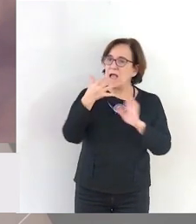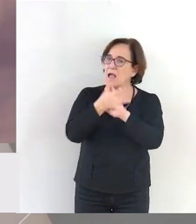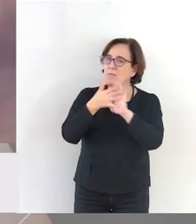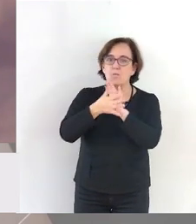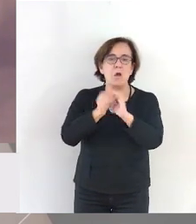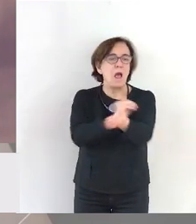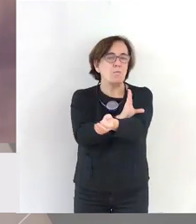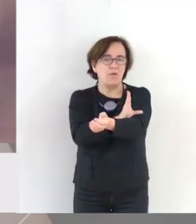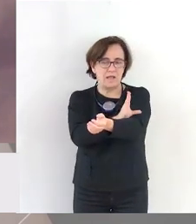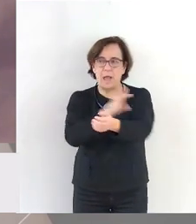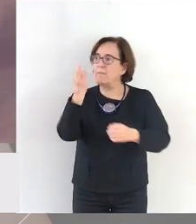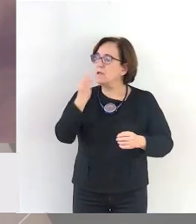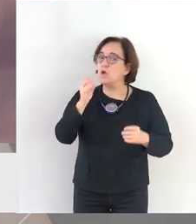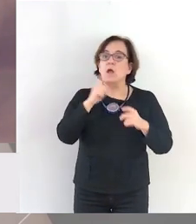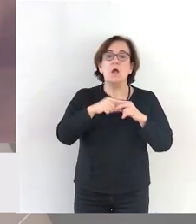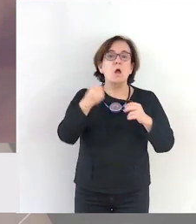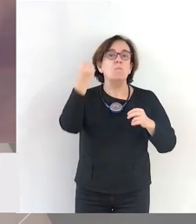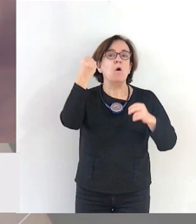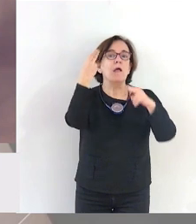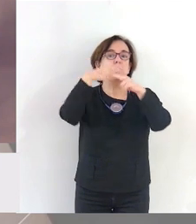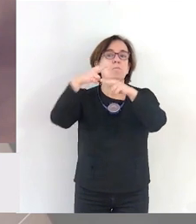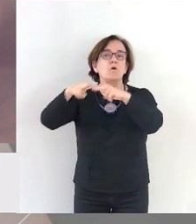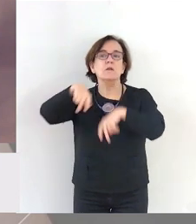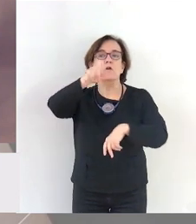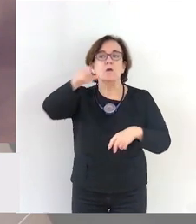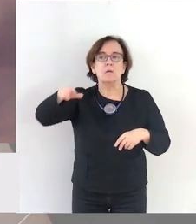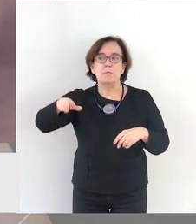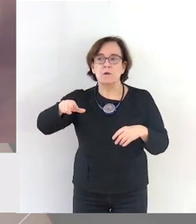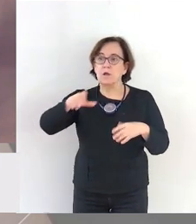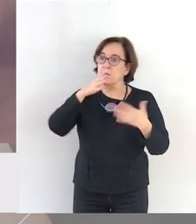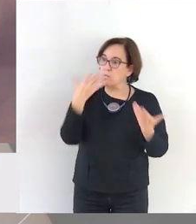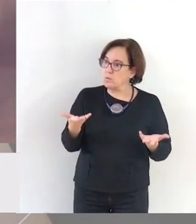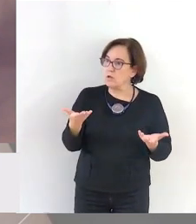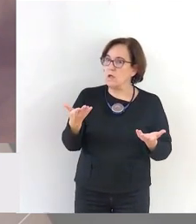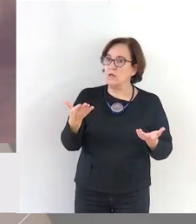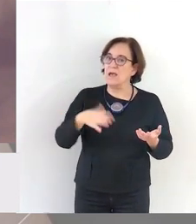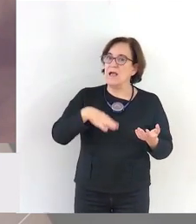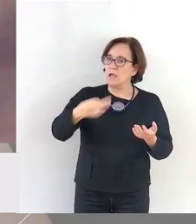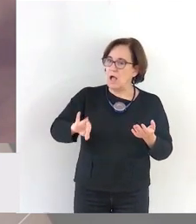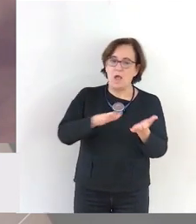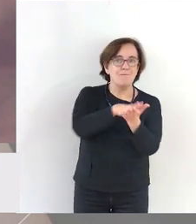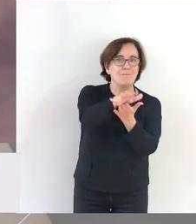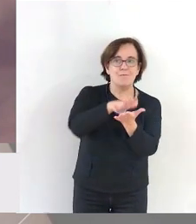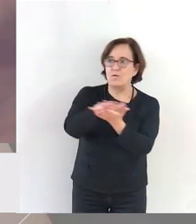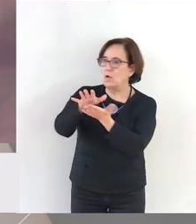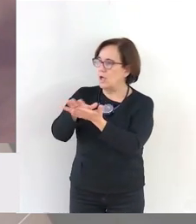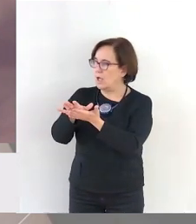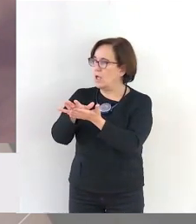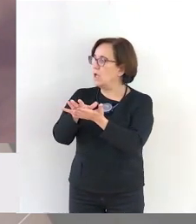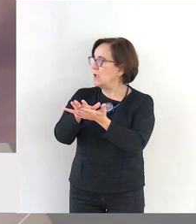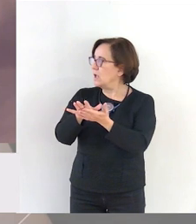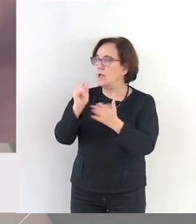empoderamiento es el poder político de cada uno de los ciudadanos y por lo tanto su capacidad de influir en la